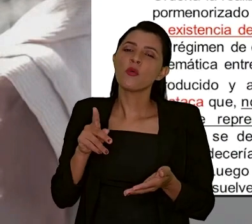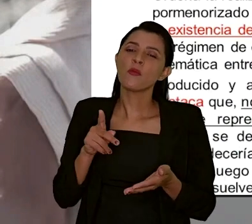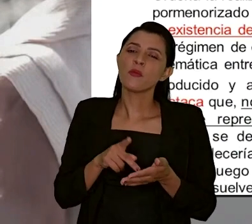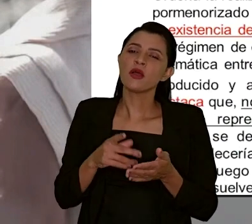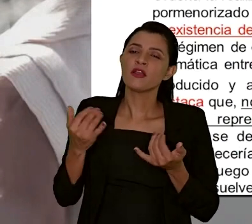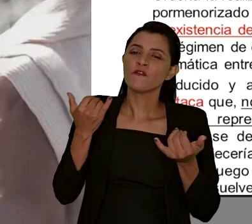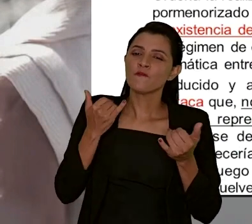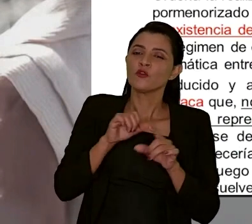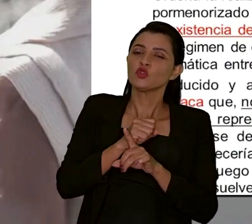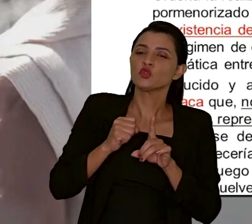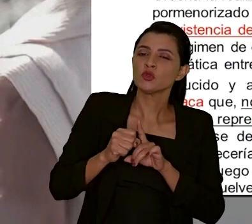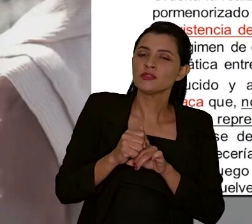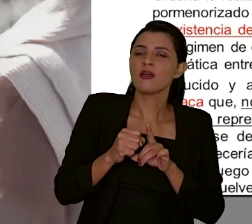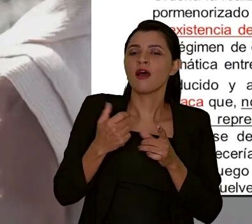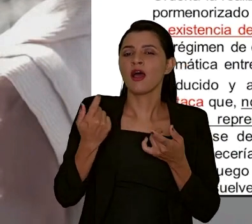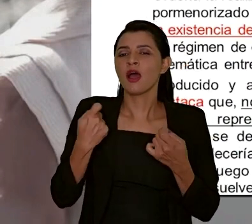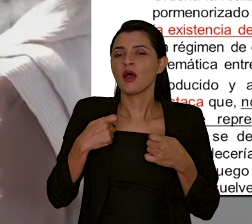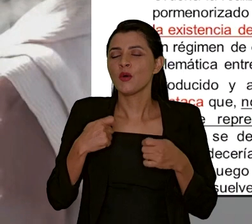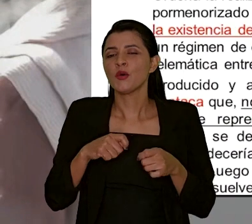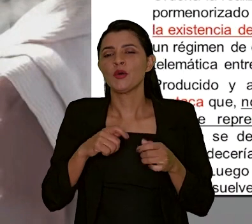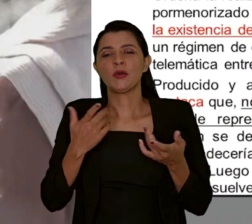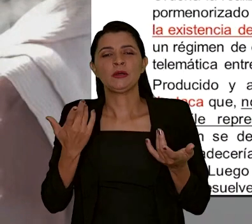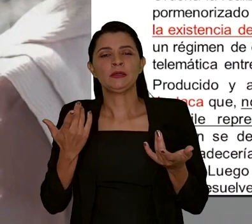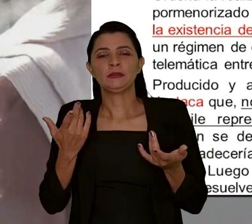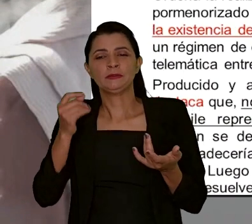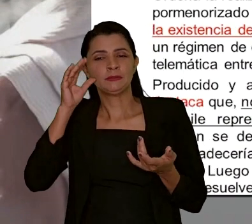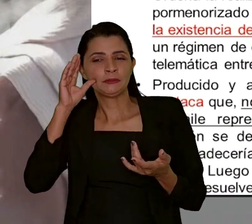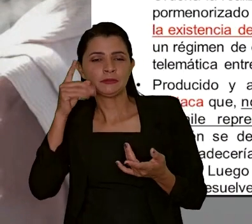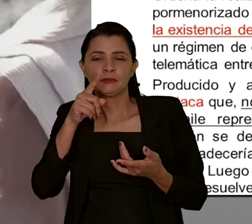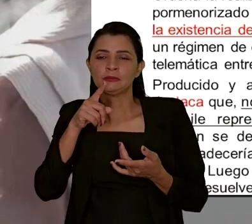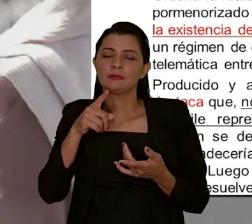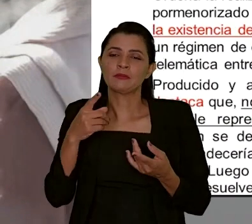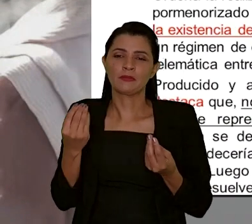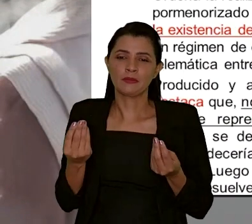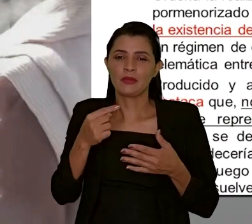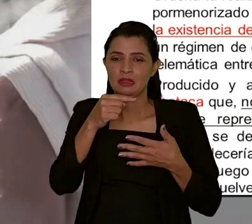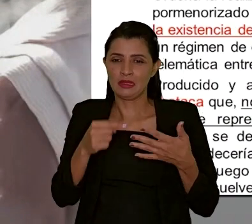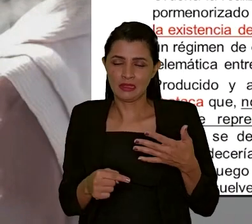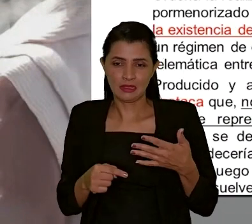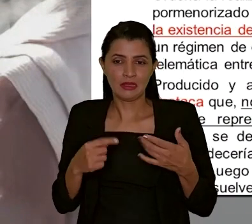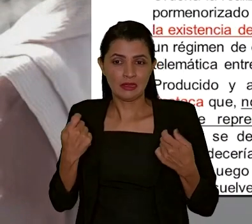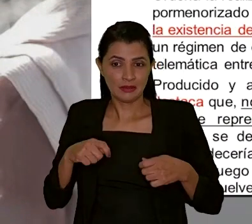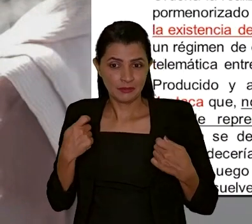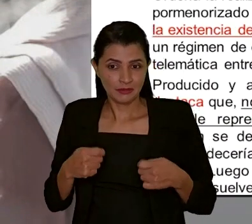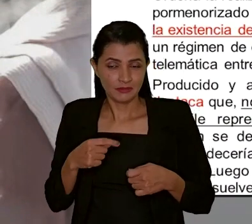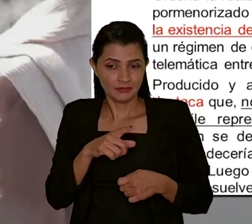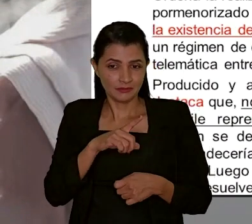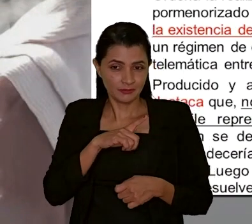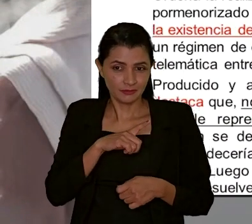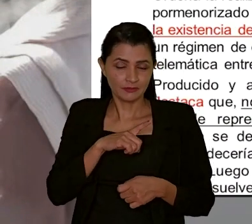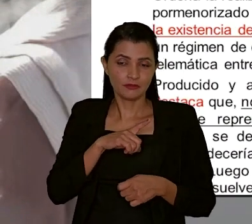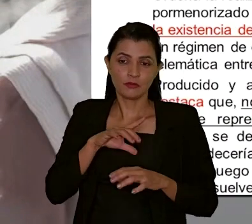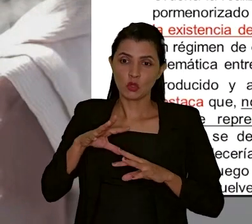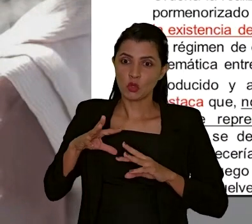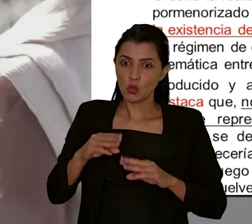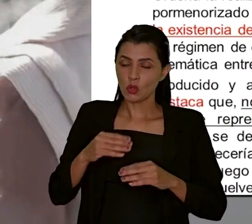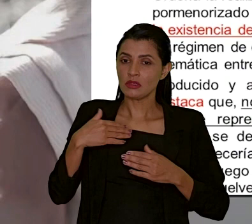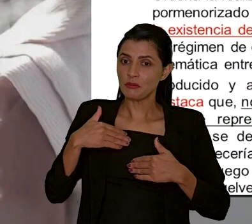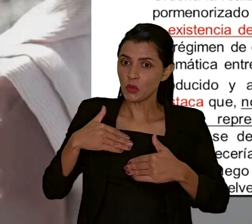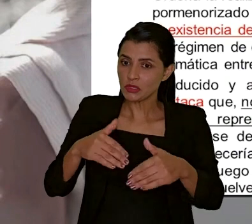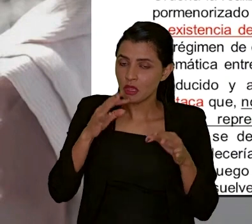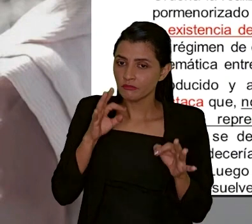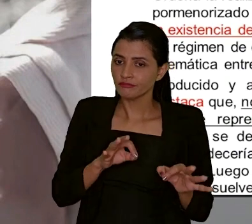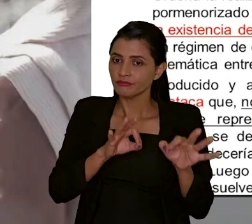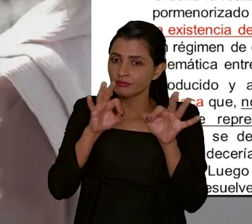informe social ofrecidas por la demandada por inconducentes. Ahí estamos viendo un juez verdadero director del proceso. ¿Y por